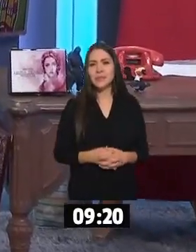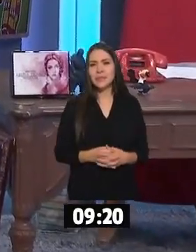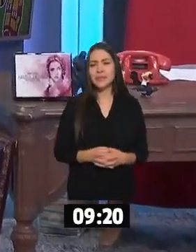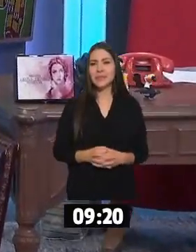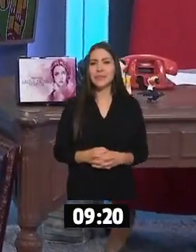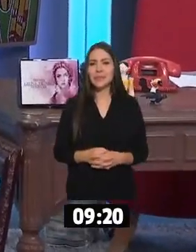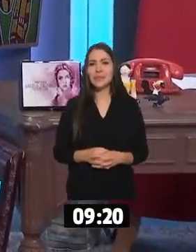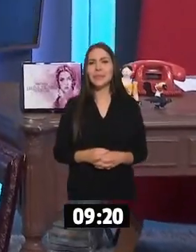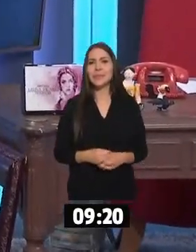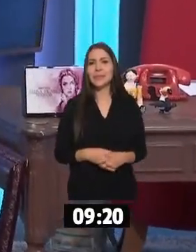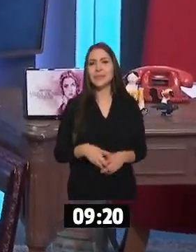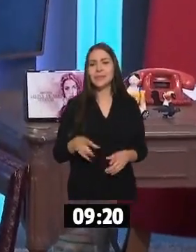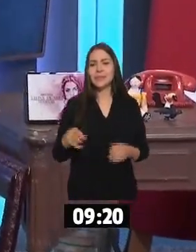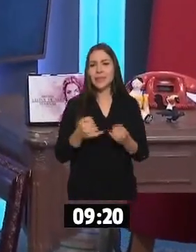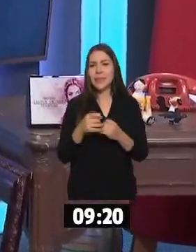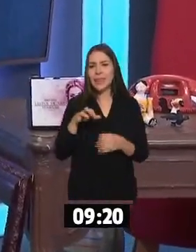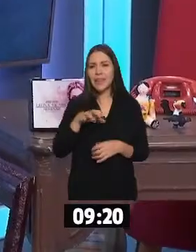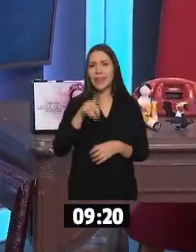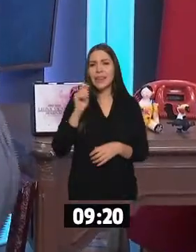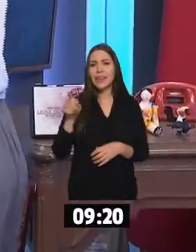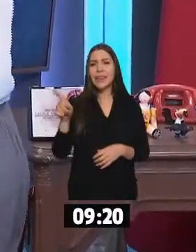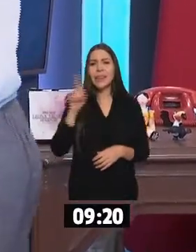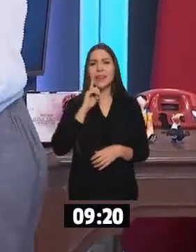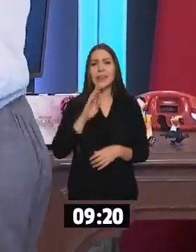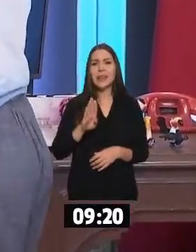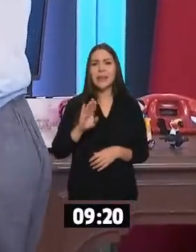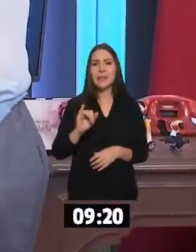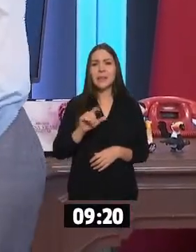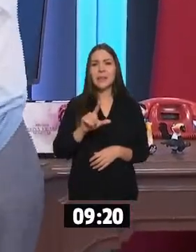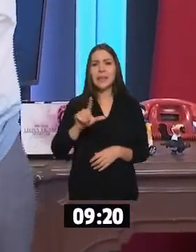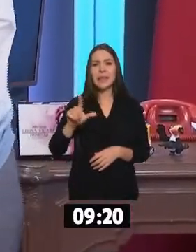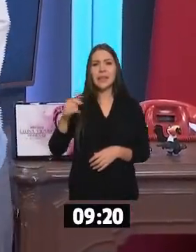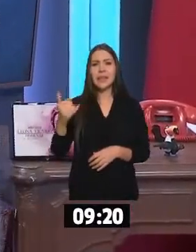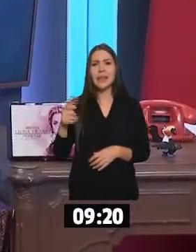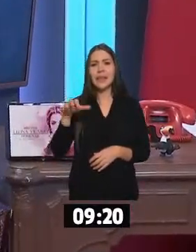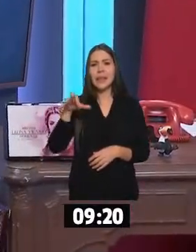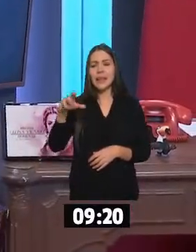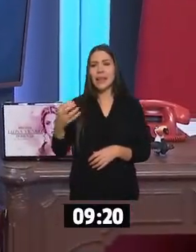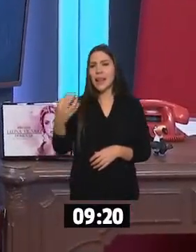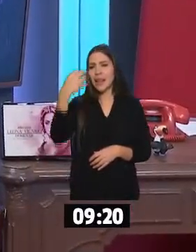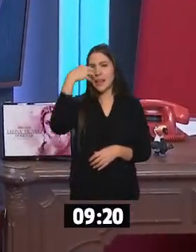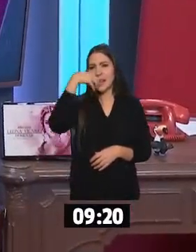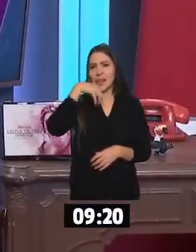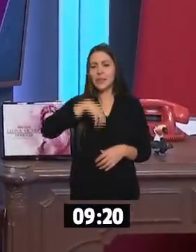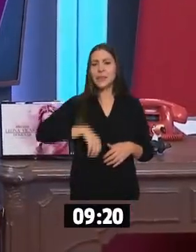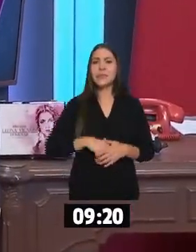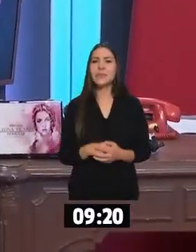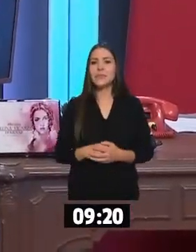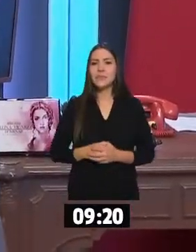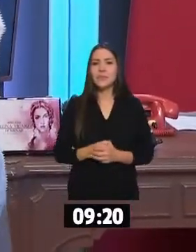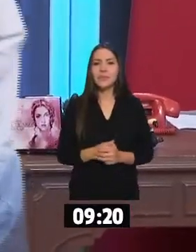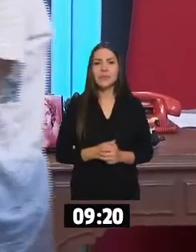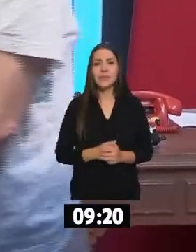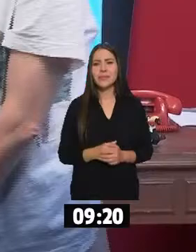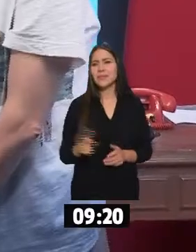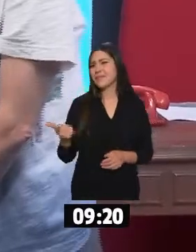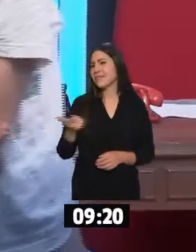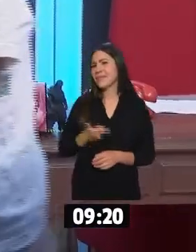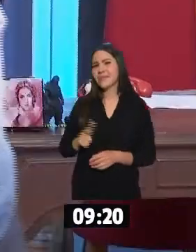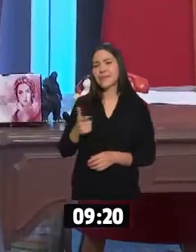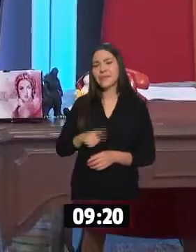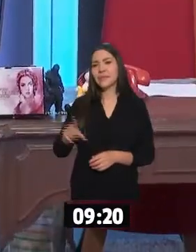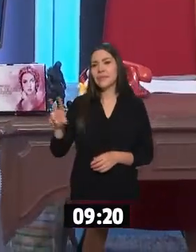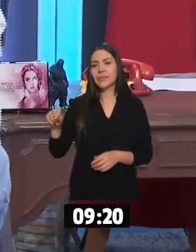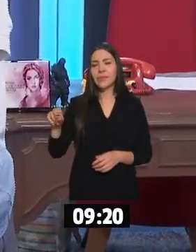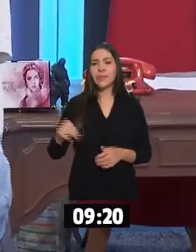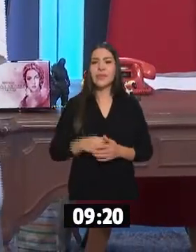la boca. Ay. ¿Qué? ¿A Billie quién? Eilish, ¿A a la quién? araña. A la tarántula, es que es una tarántula. No, paso. No, la señora sí tiene